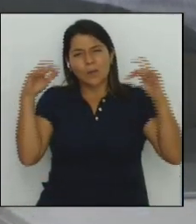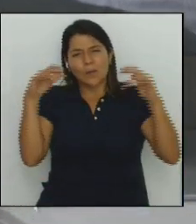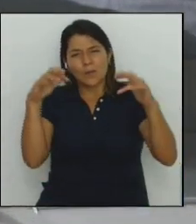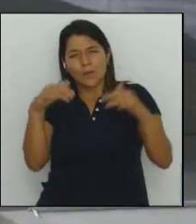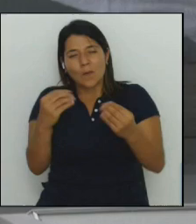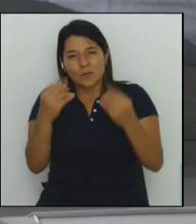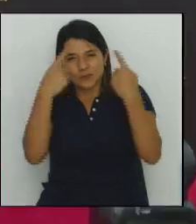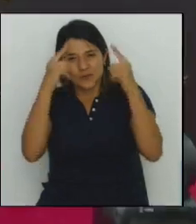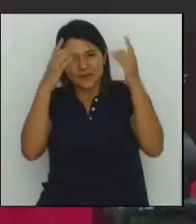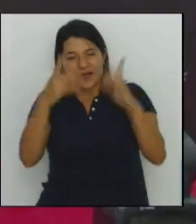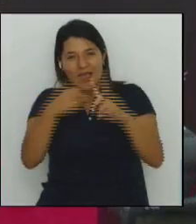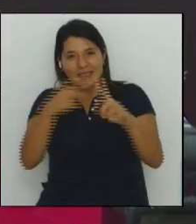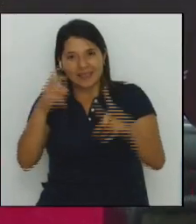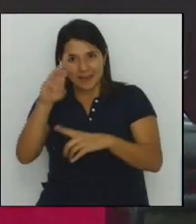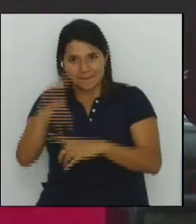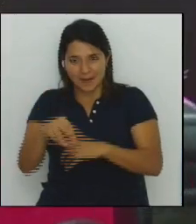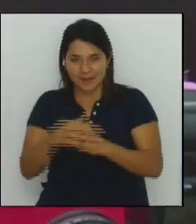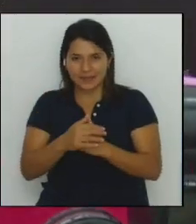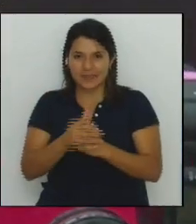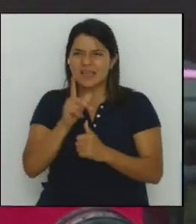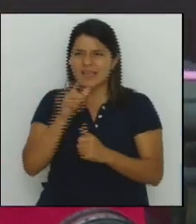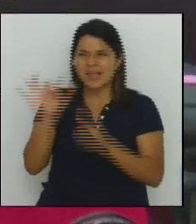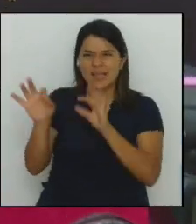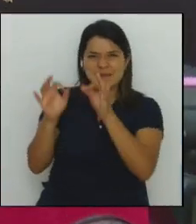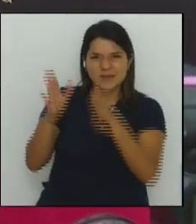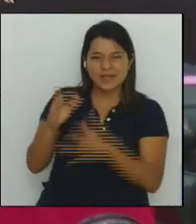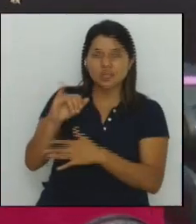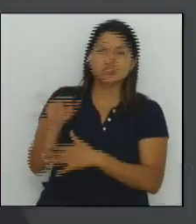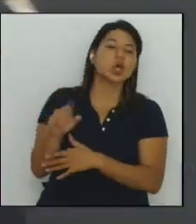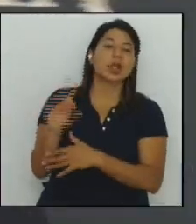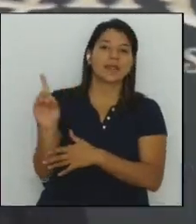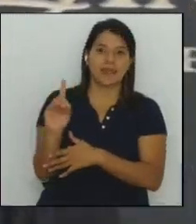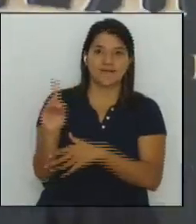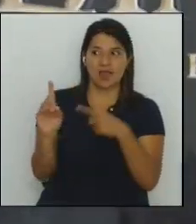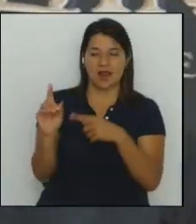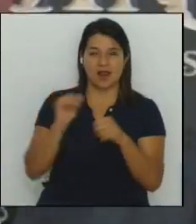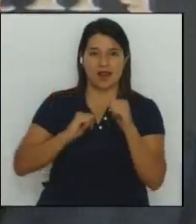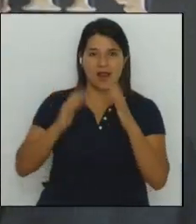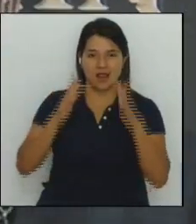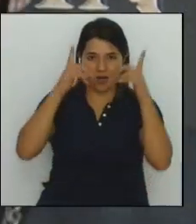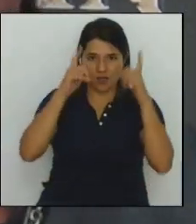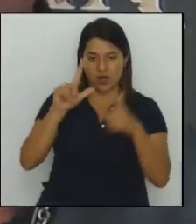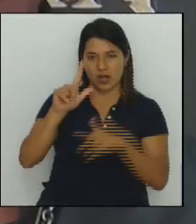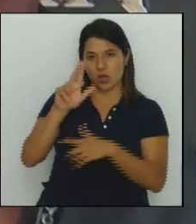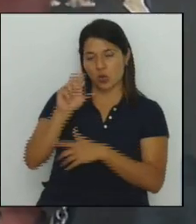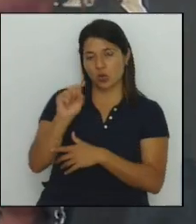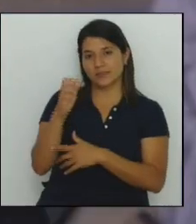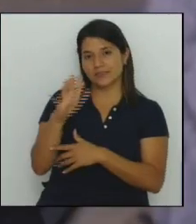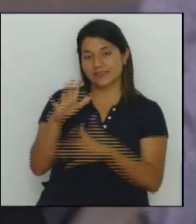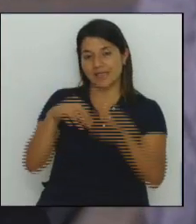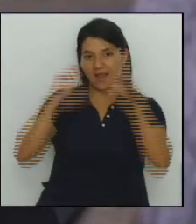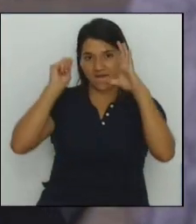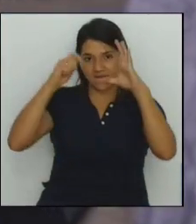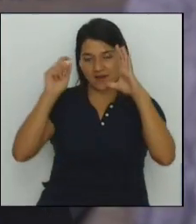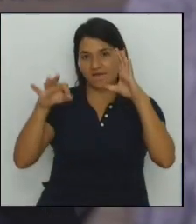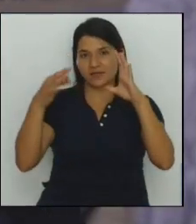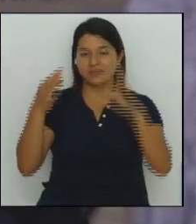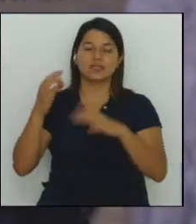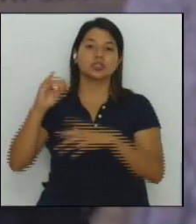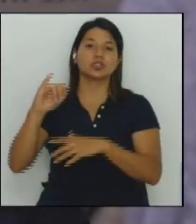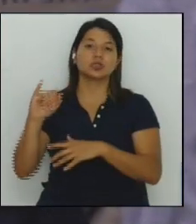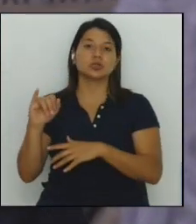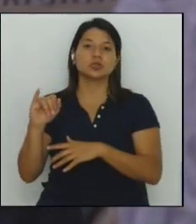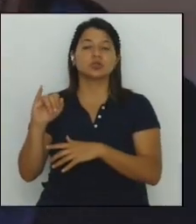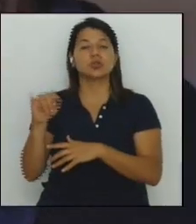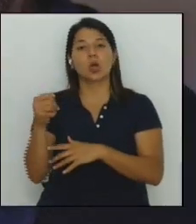Entre los invitados están Johnny Depp, quien interpreta al rey Luis XV en el filme francés Jean du Barry, el legendario